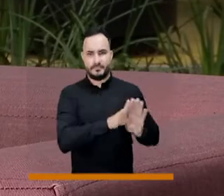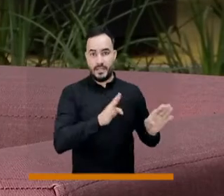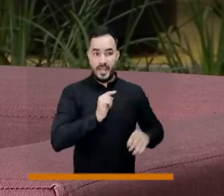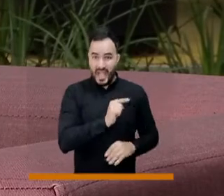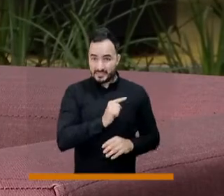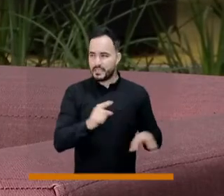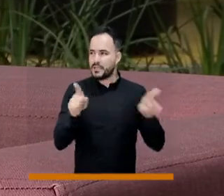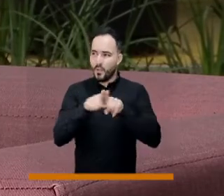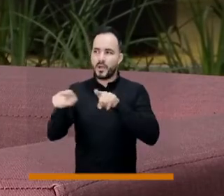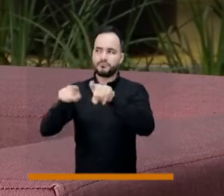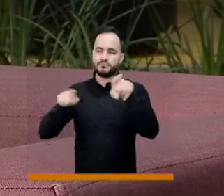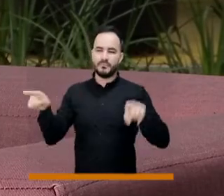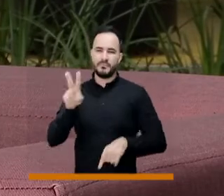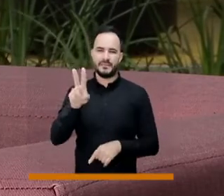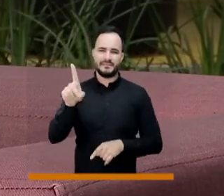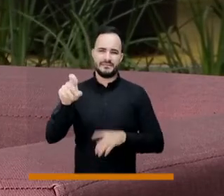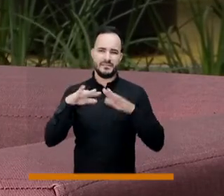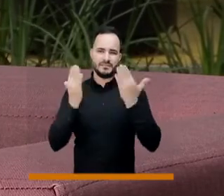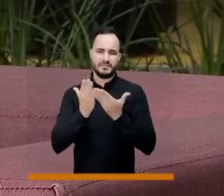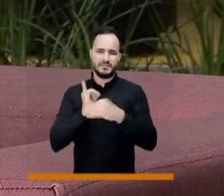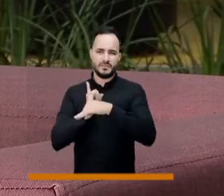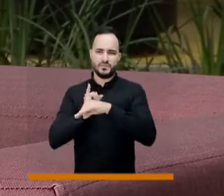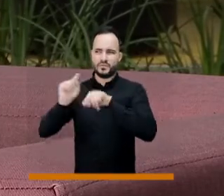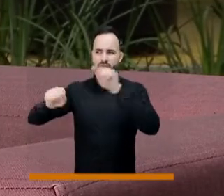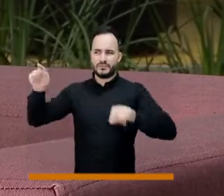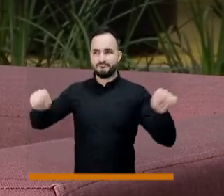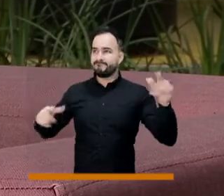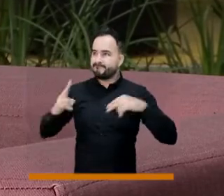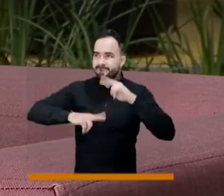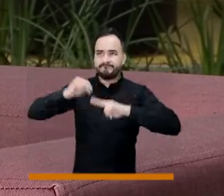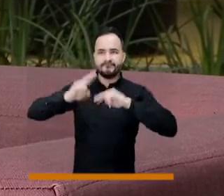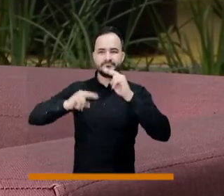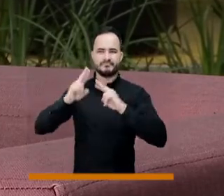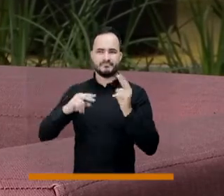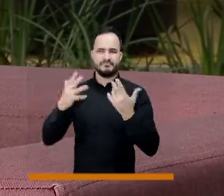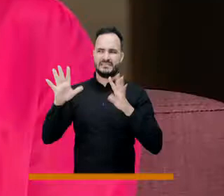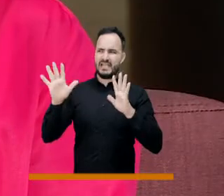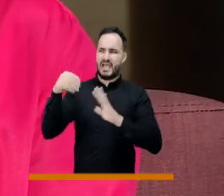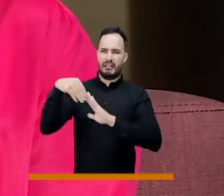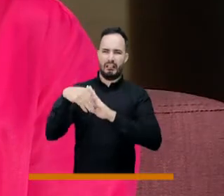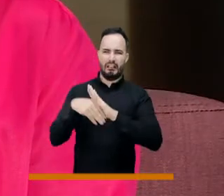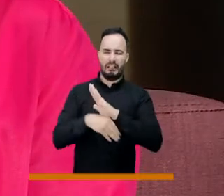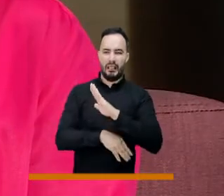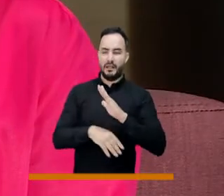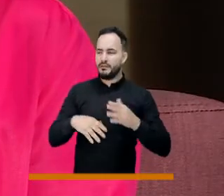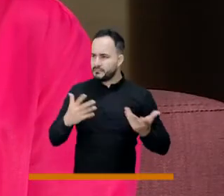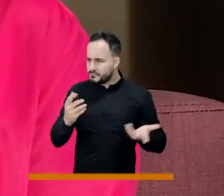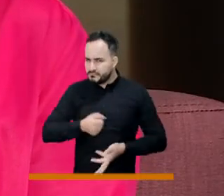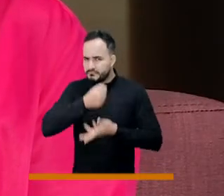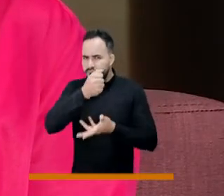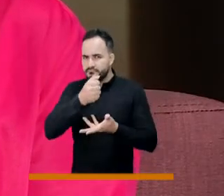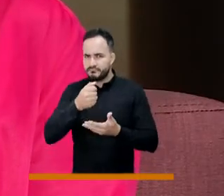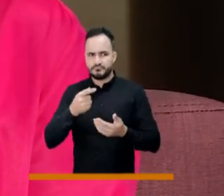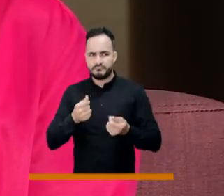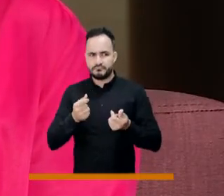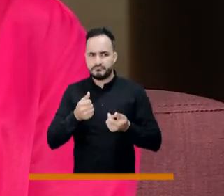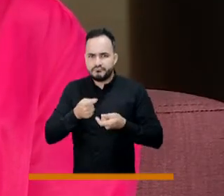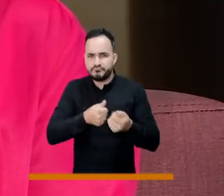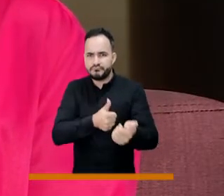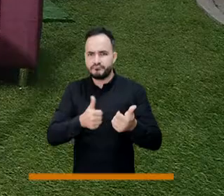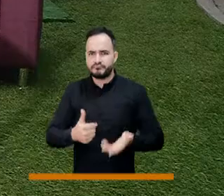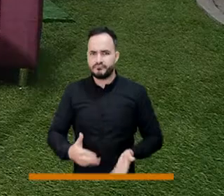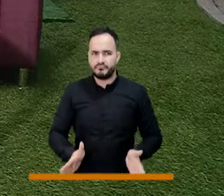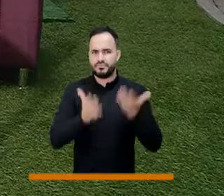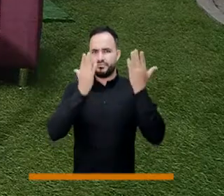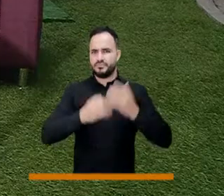hay otros 26 colegios con problemas similares en infraestructura. ¿Dónde está el presupuesto que se destina para la recuperación de la